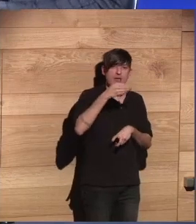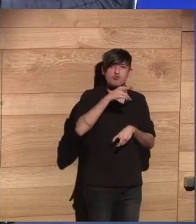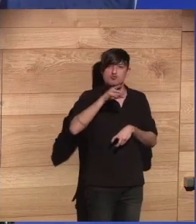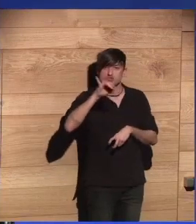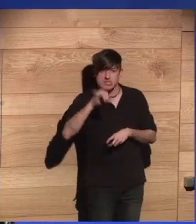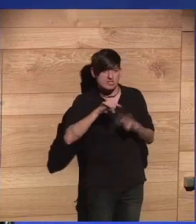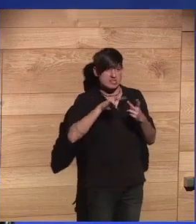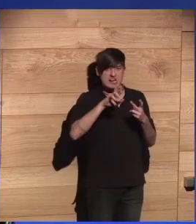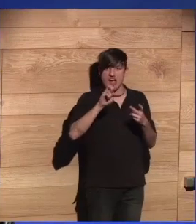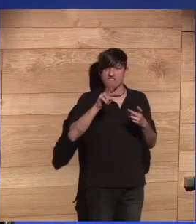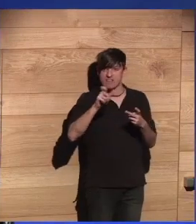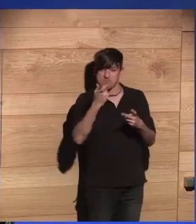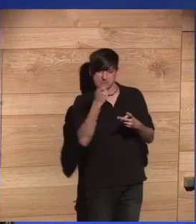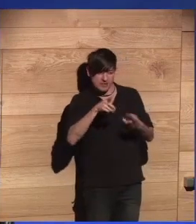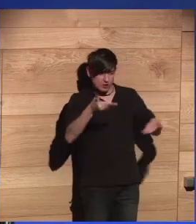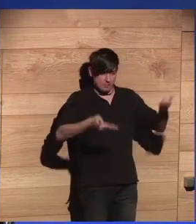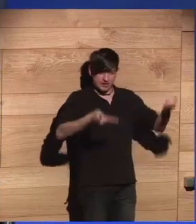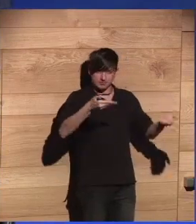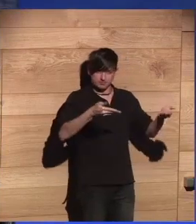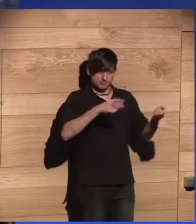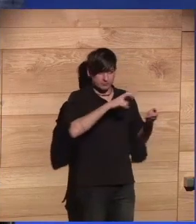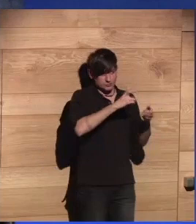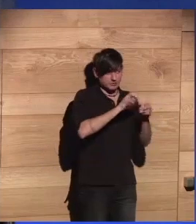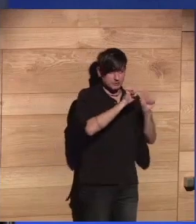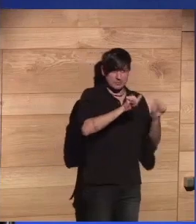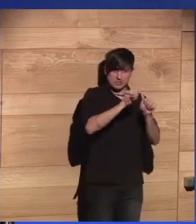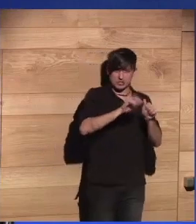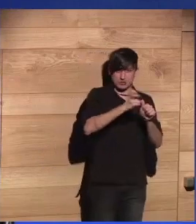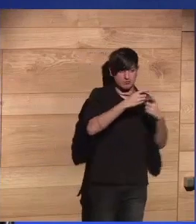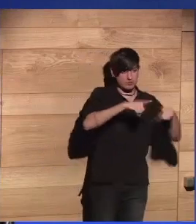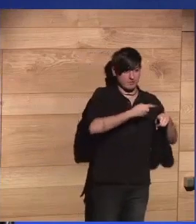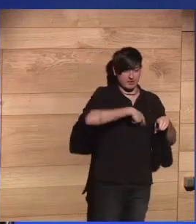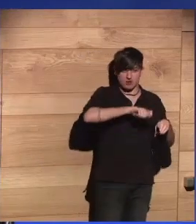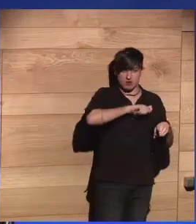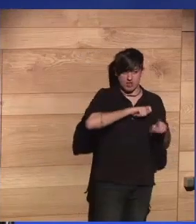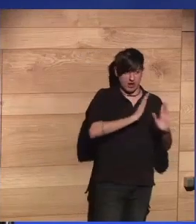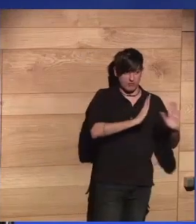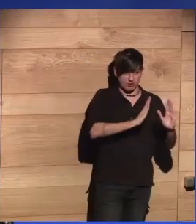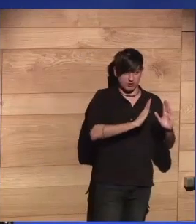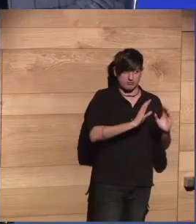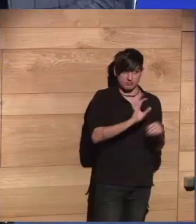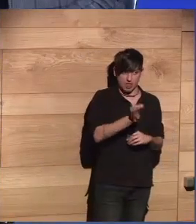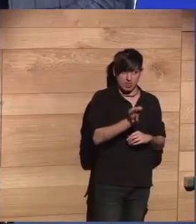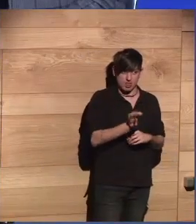Era más claro que aquí, que de repente estaban comparándolo con las otras versiones de la música española que había en la época, ¿no? Sí, tiene mucho que